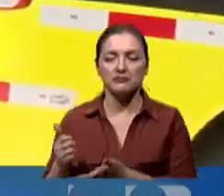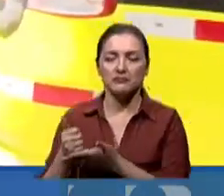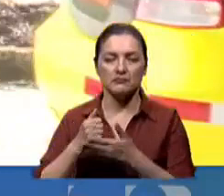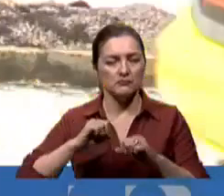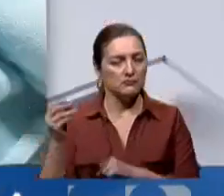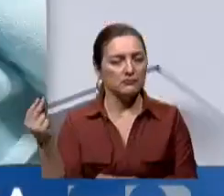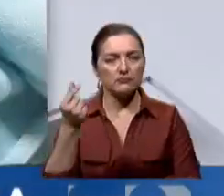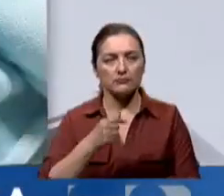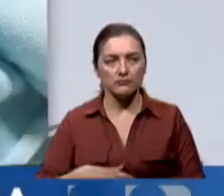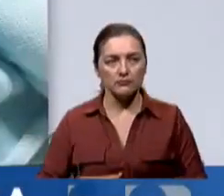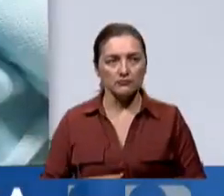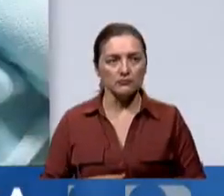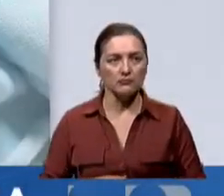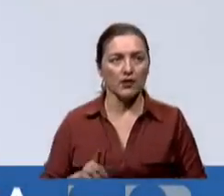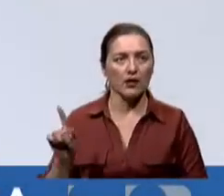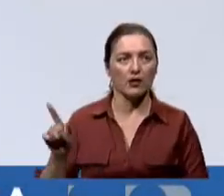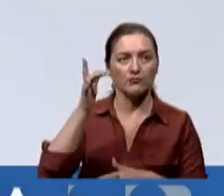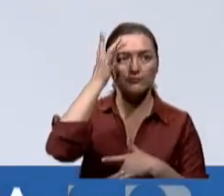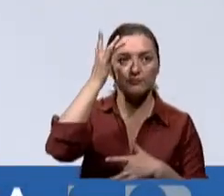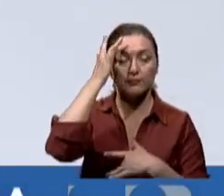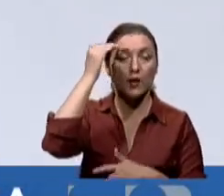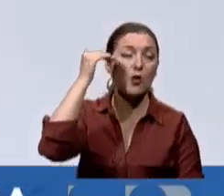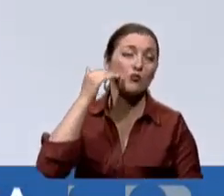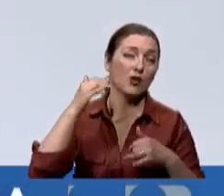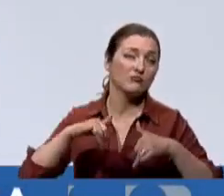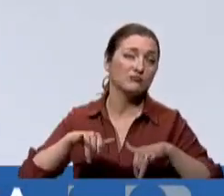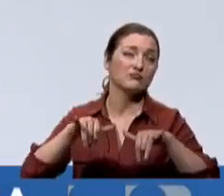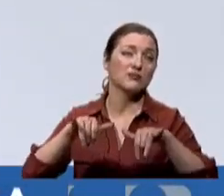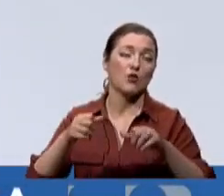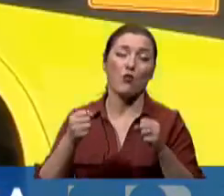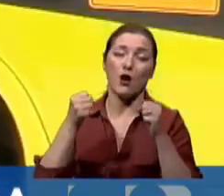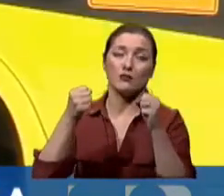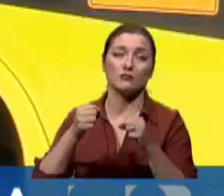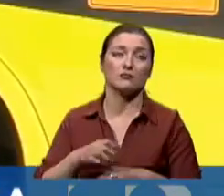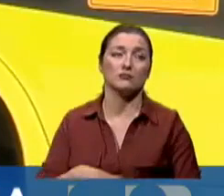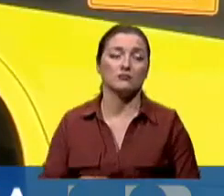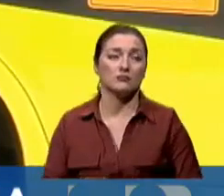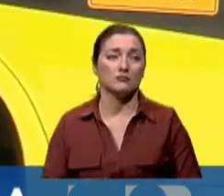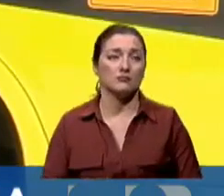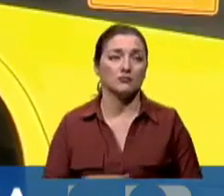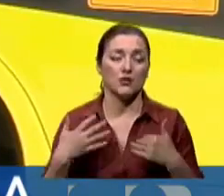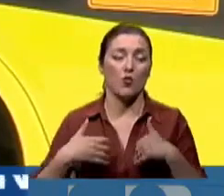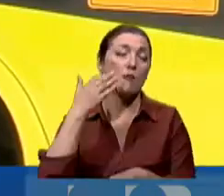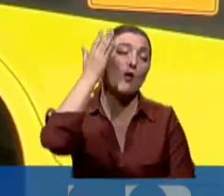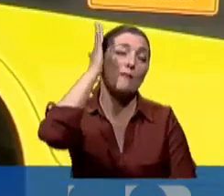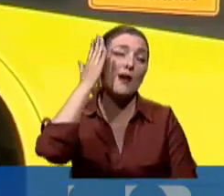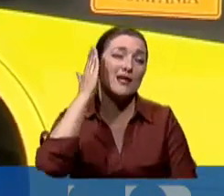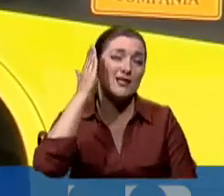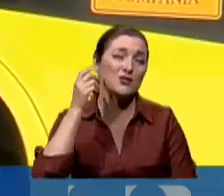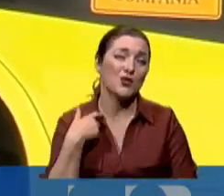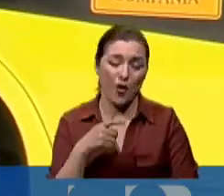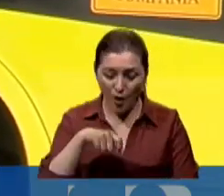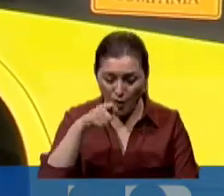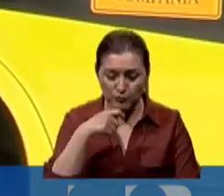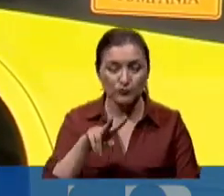los trámites. Y mientras tanto, la enfermedad del menor sigue avanzando agresivamente. Está todo su cuerpito amarillo, no puede